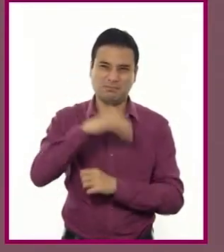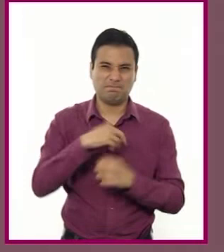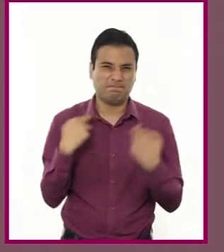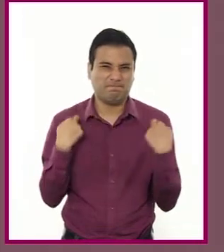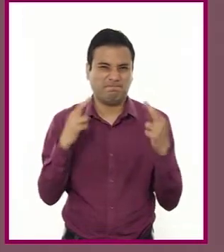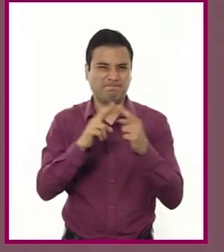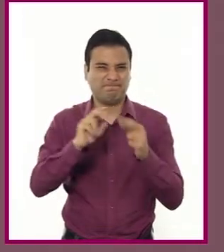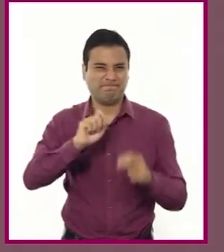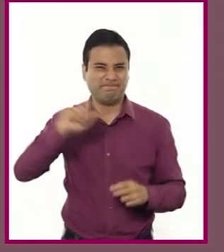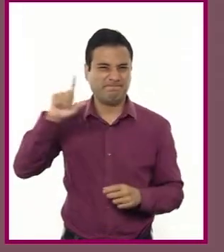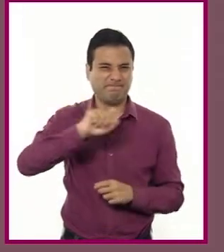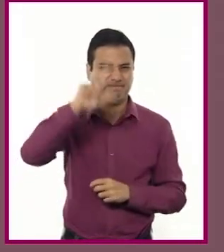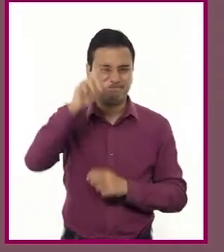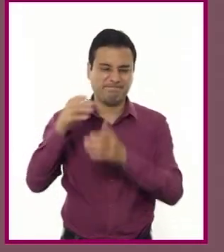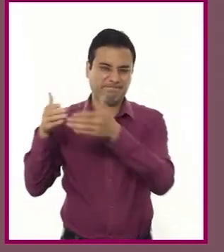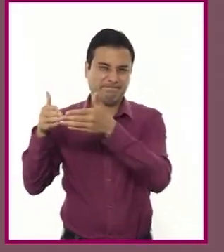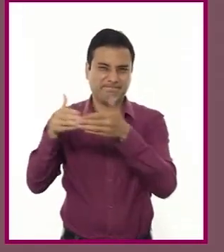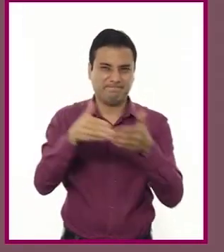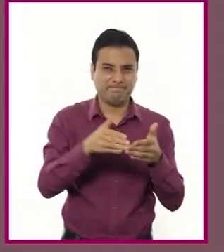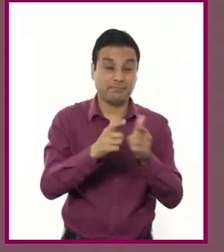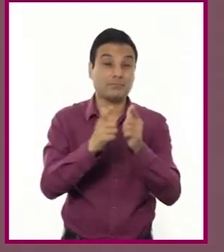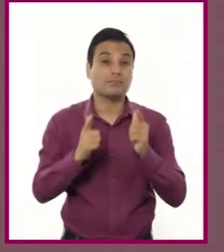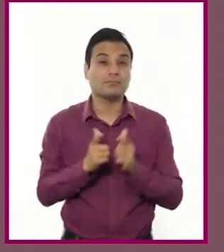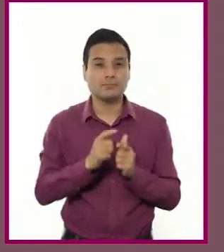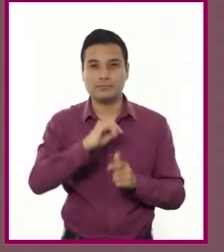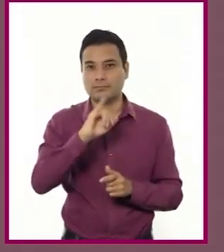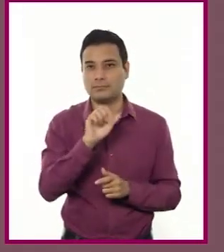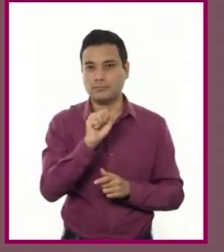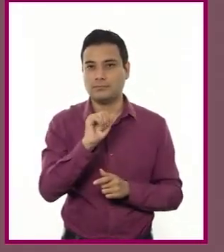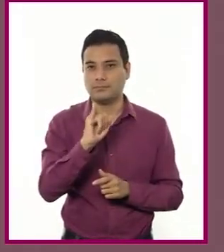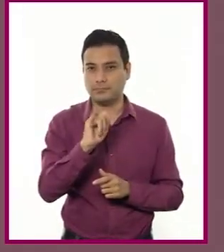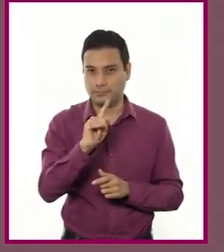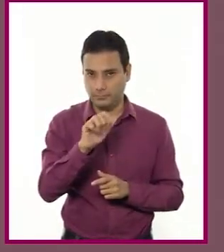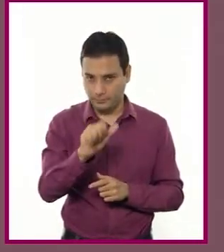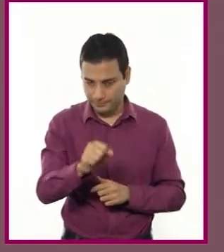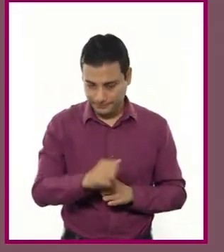maestros a estas tierras, los jesuitas.